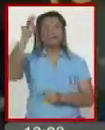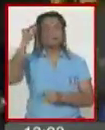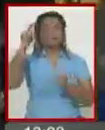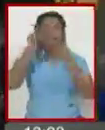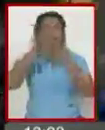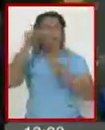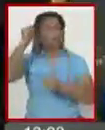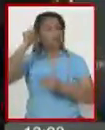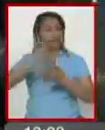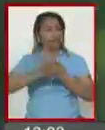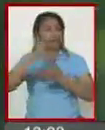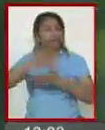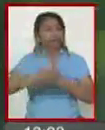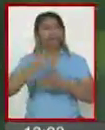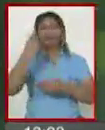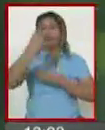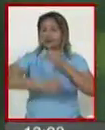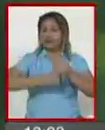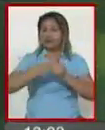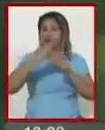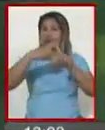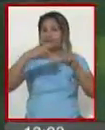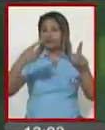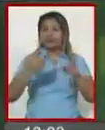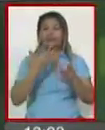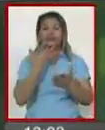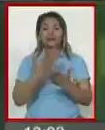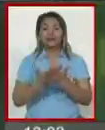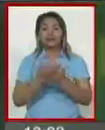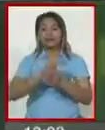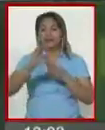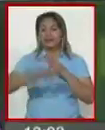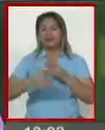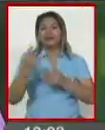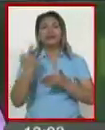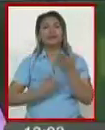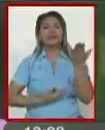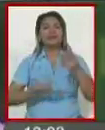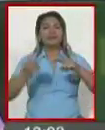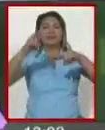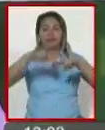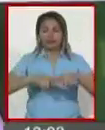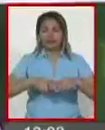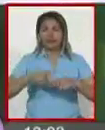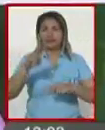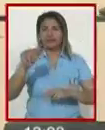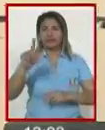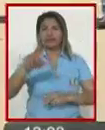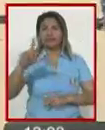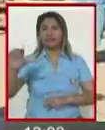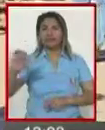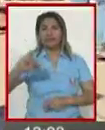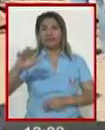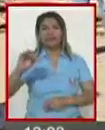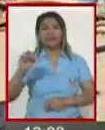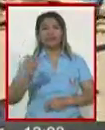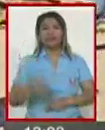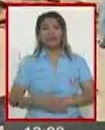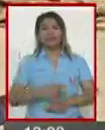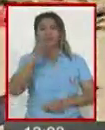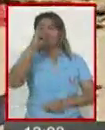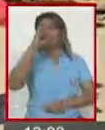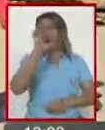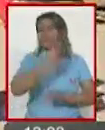agosto. Llevamos 1 año y medio y no cumple. ¿De qué sirve sentarse con el señor Vallejo si es un señor poco